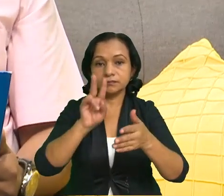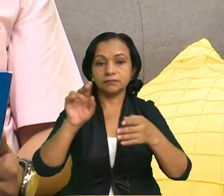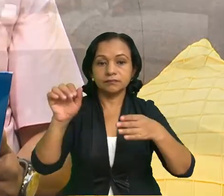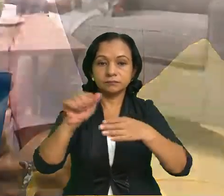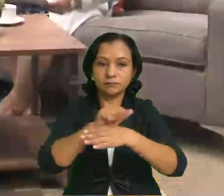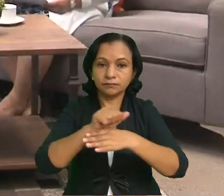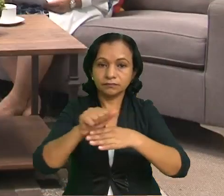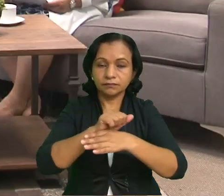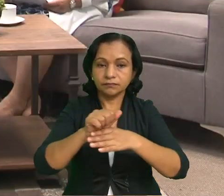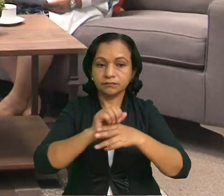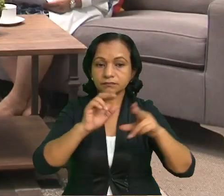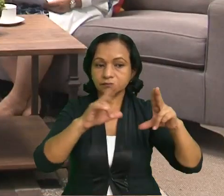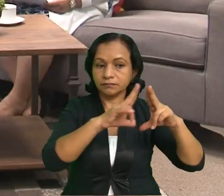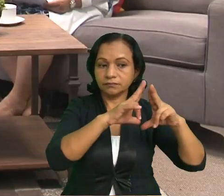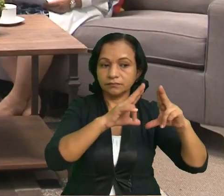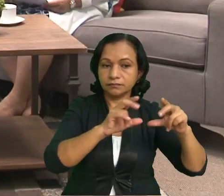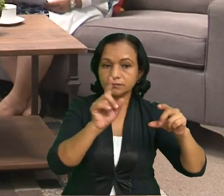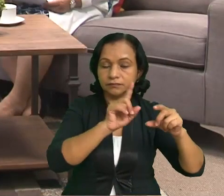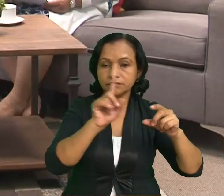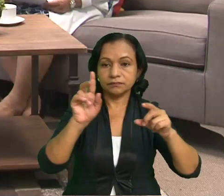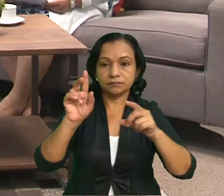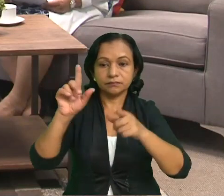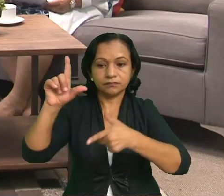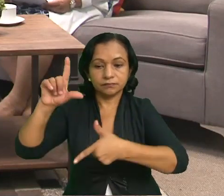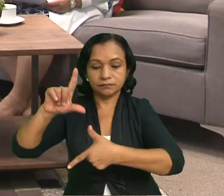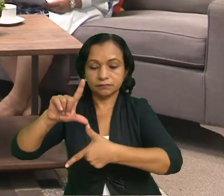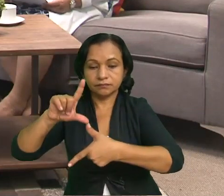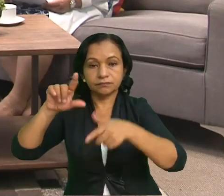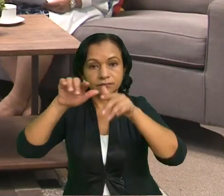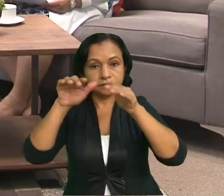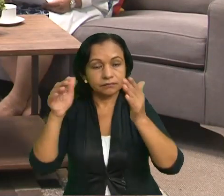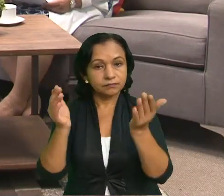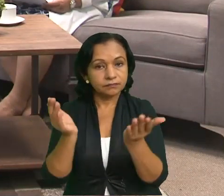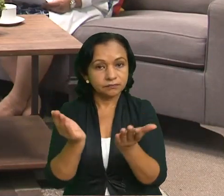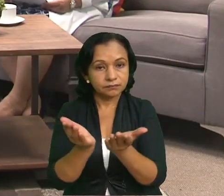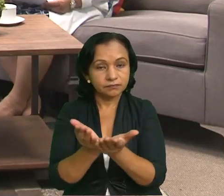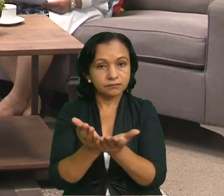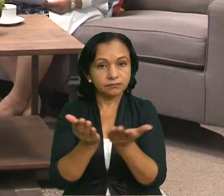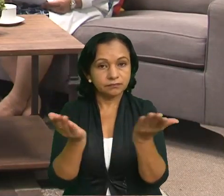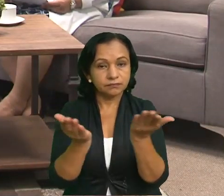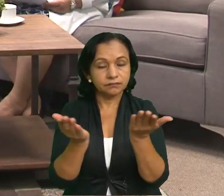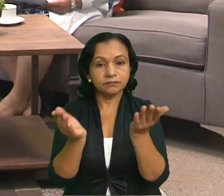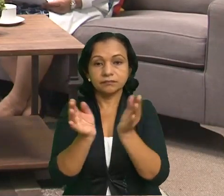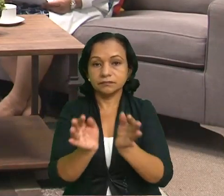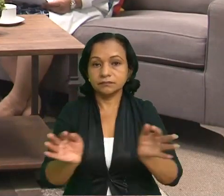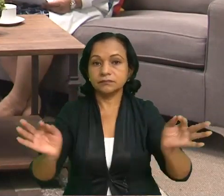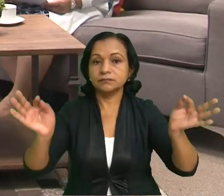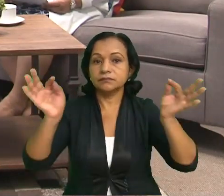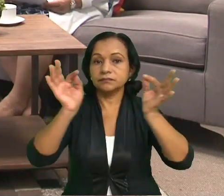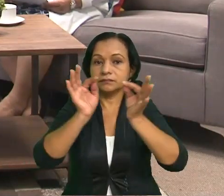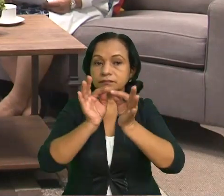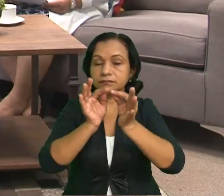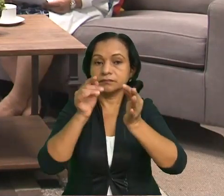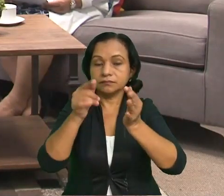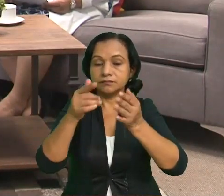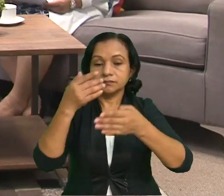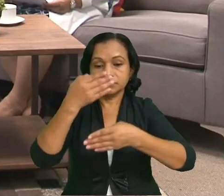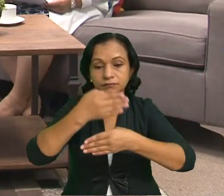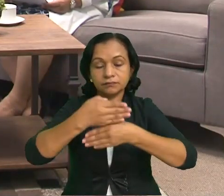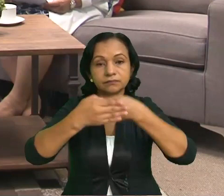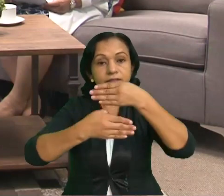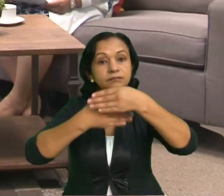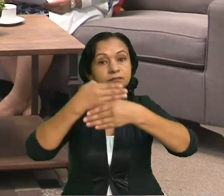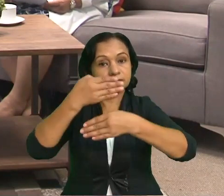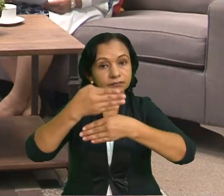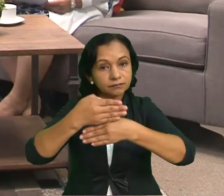no solo en nicaragua sino en la región latinoamericana y en el mundo a nivel global cuán vital es precisamente esa infraestructura